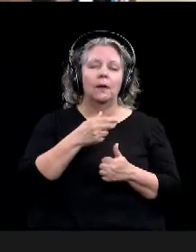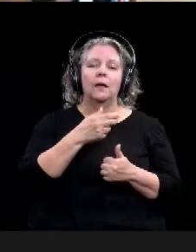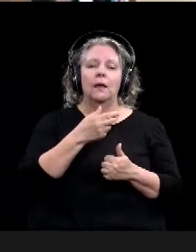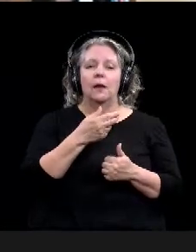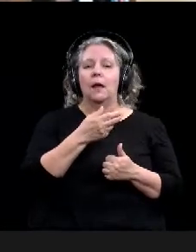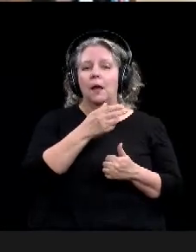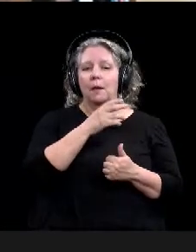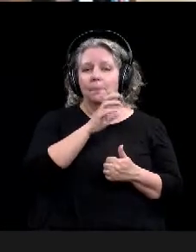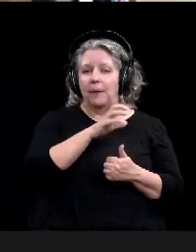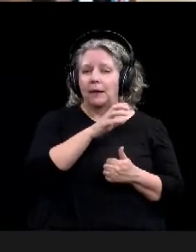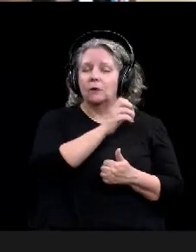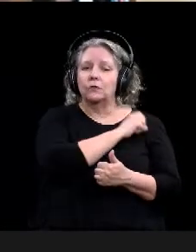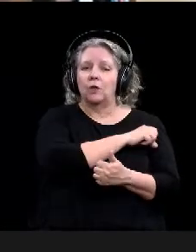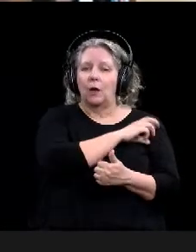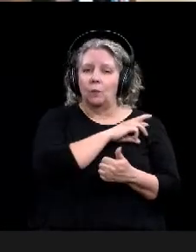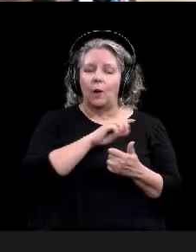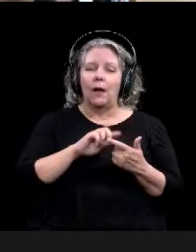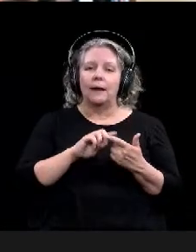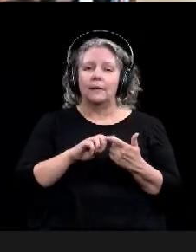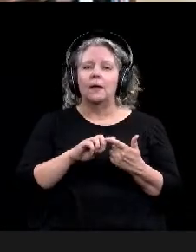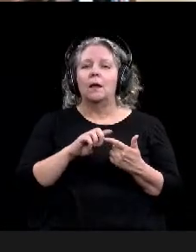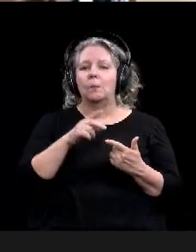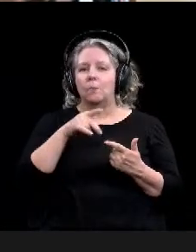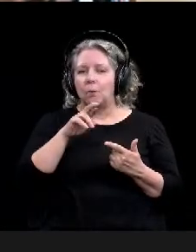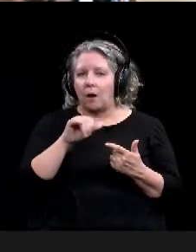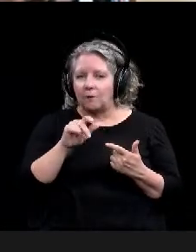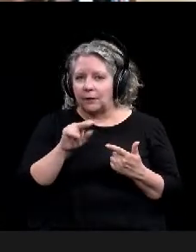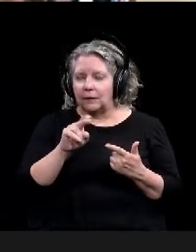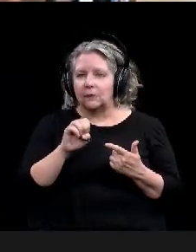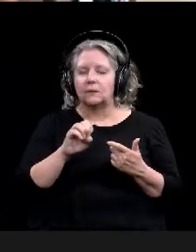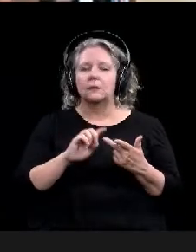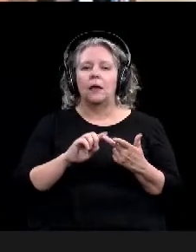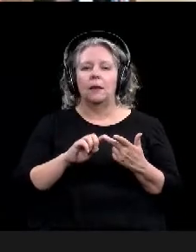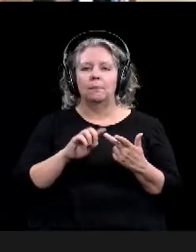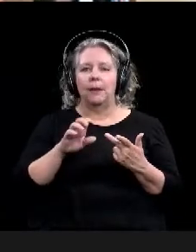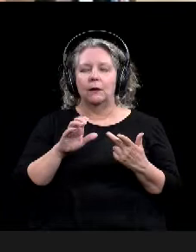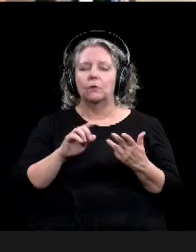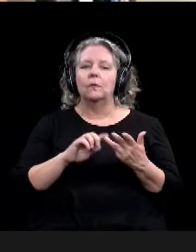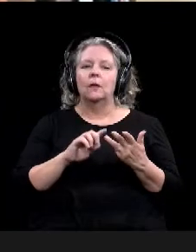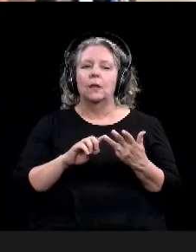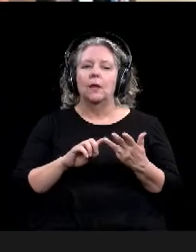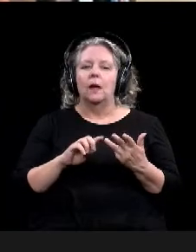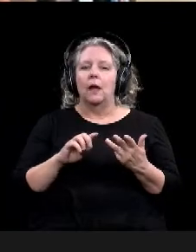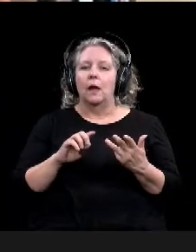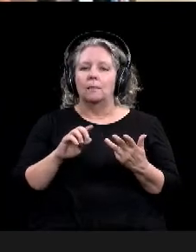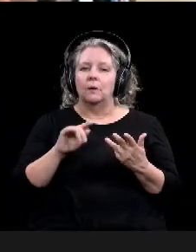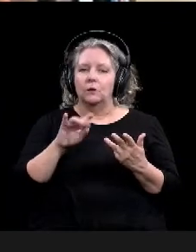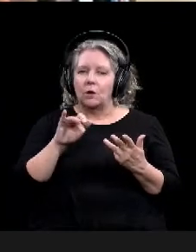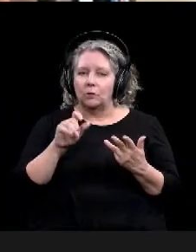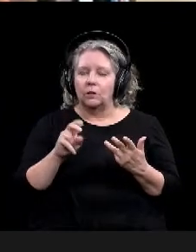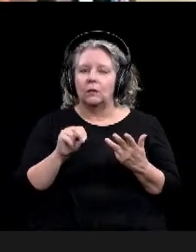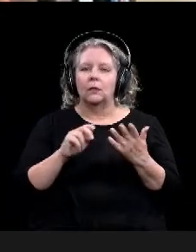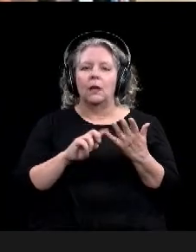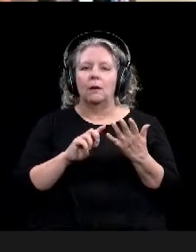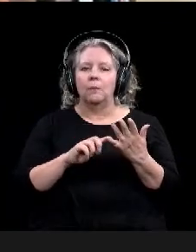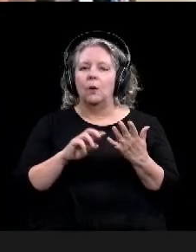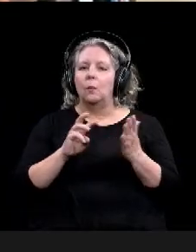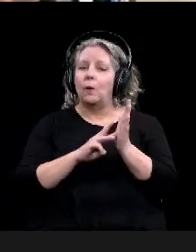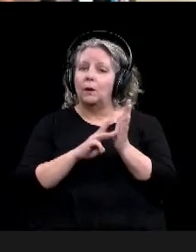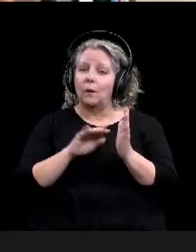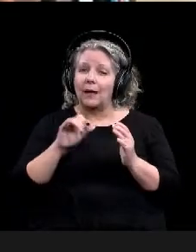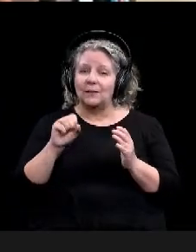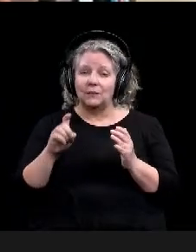white standing la web el estricto de escolar y el chip y la